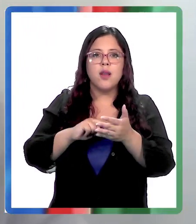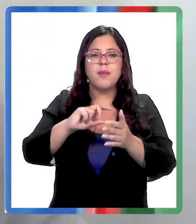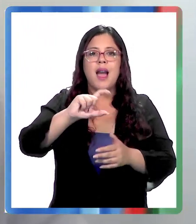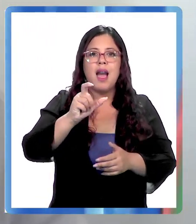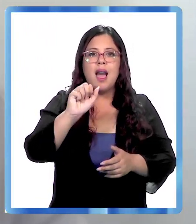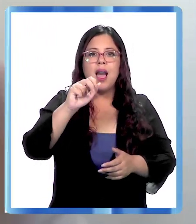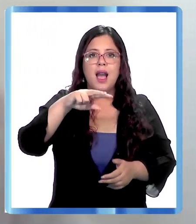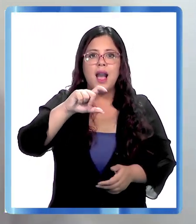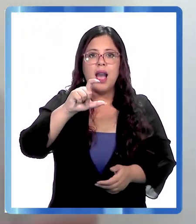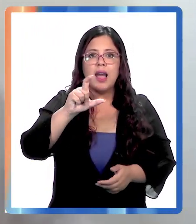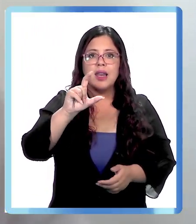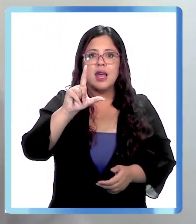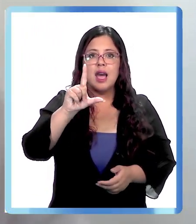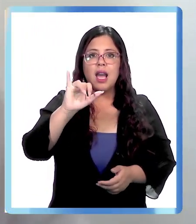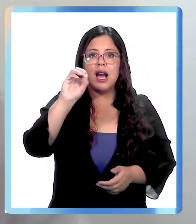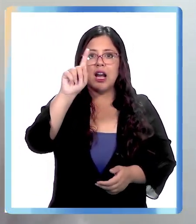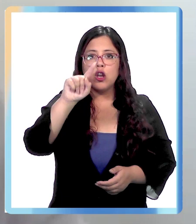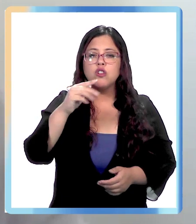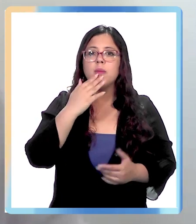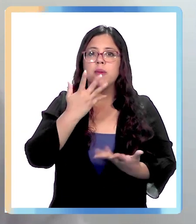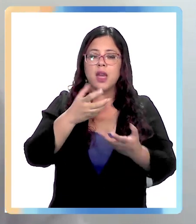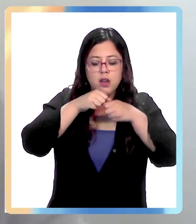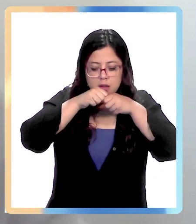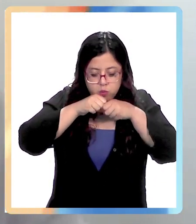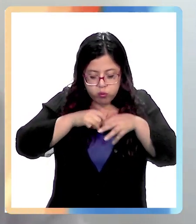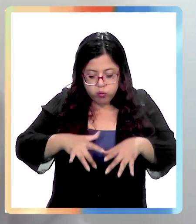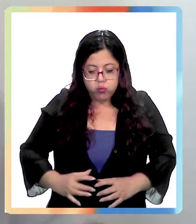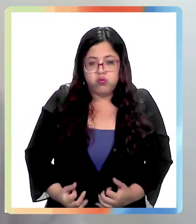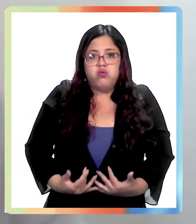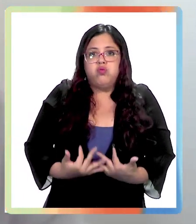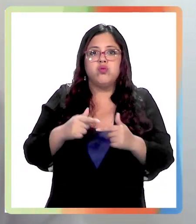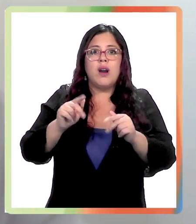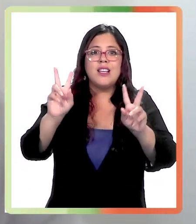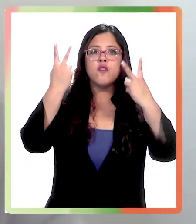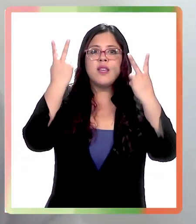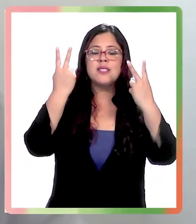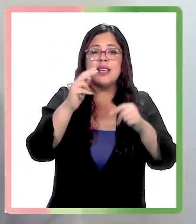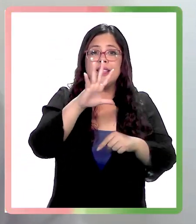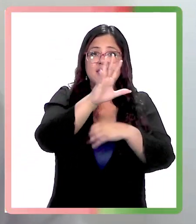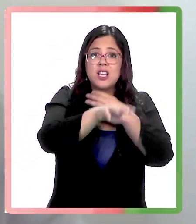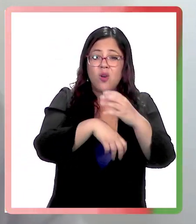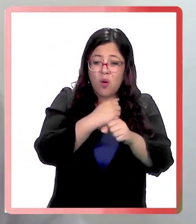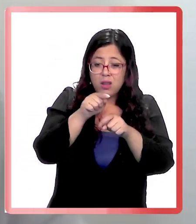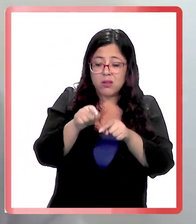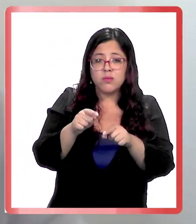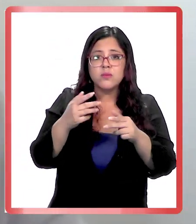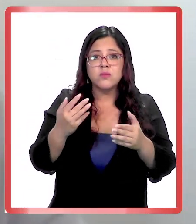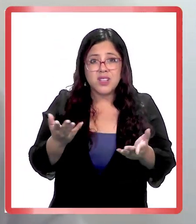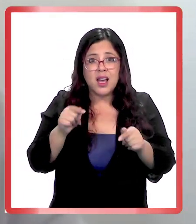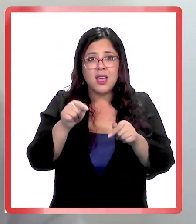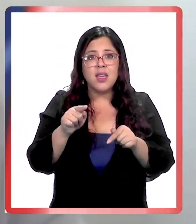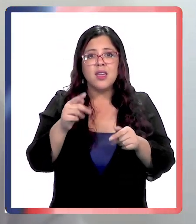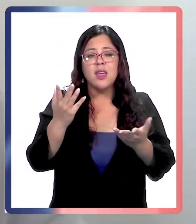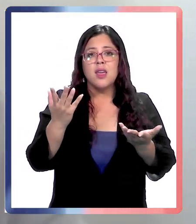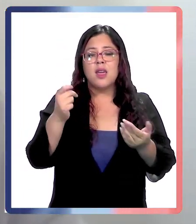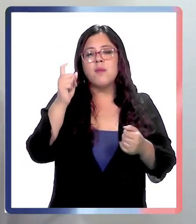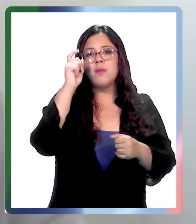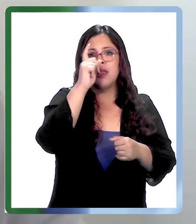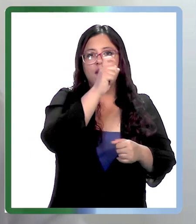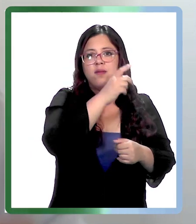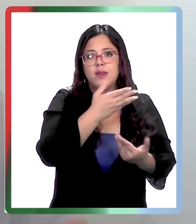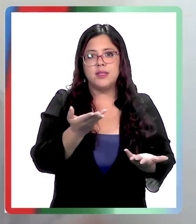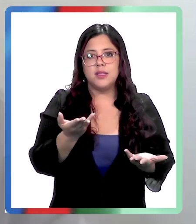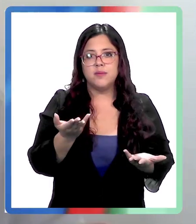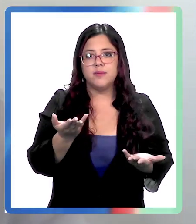ganglionar. Y cuando hay metástasis a distancia, la sobrevida a 5 años, la verdad es que es bastante